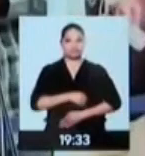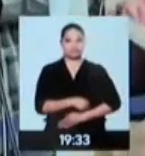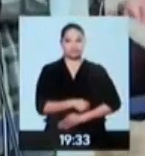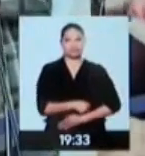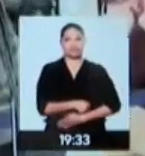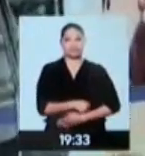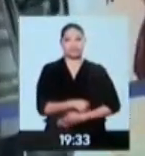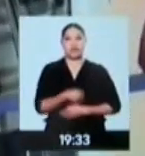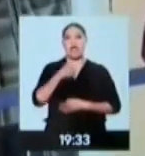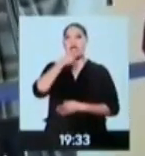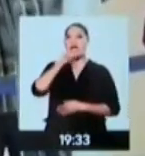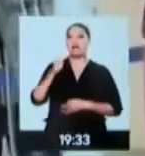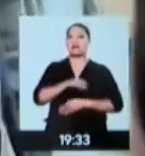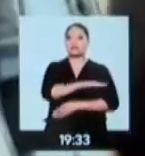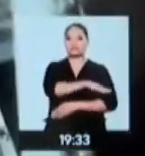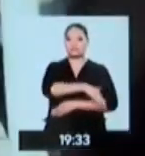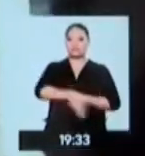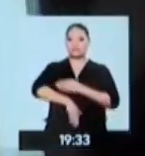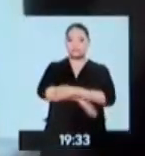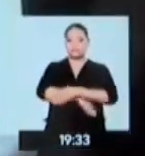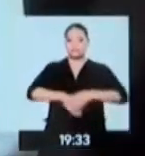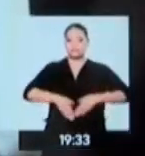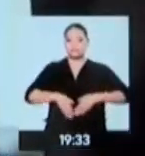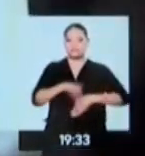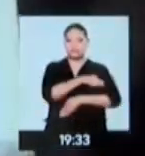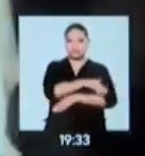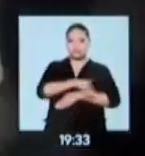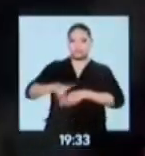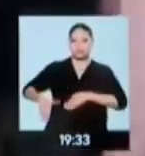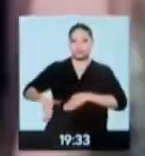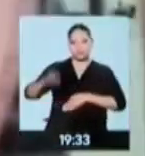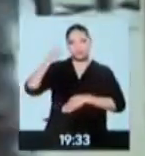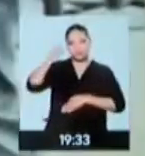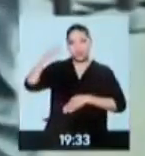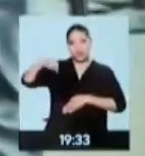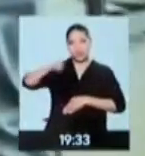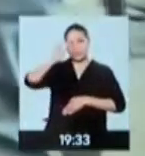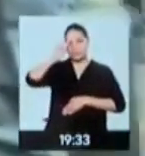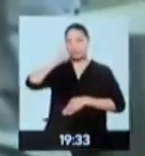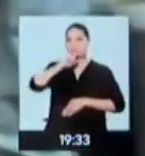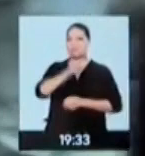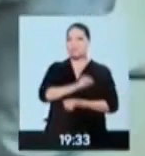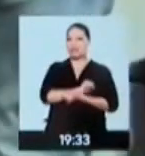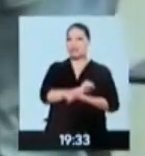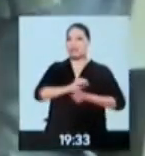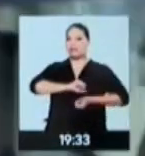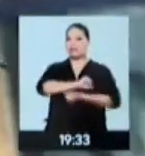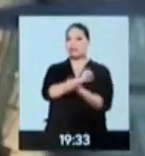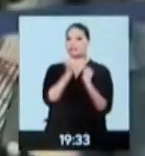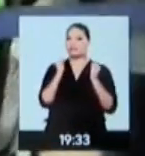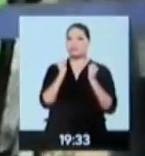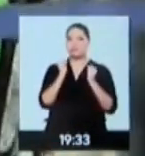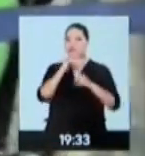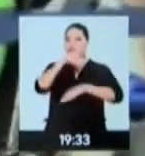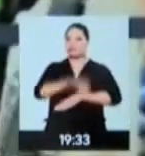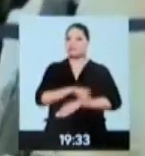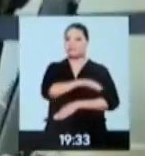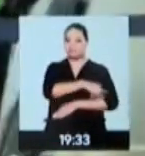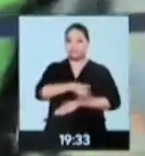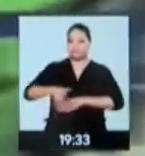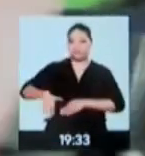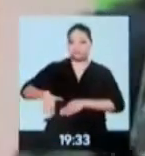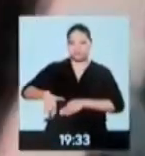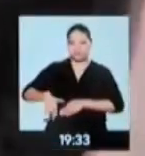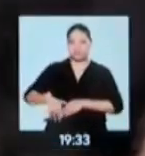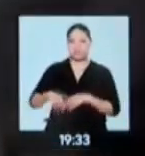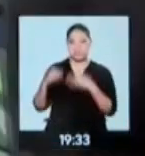delincuente, es algo que convierte, digamos, estas cifras en cifras inejecutables. Tenemos al final buenas sentencias, bonitas